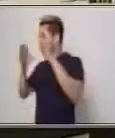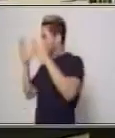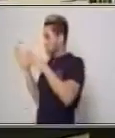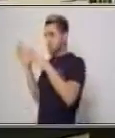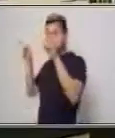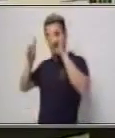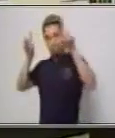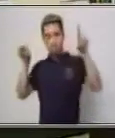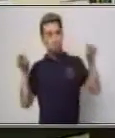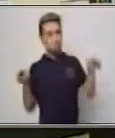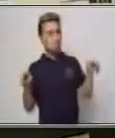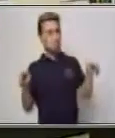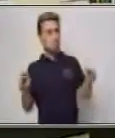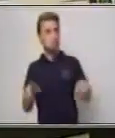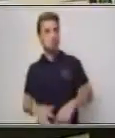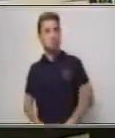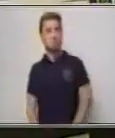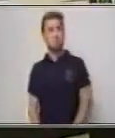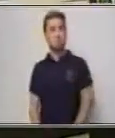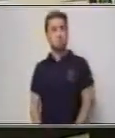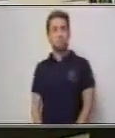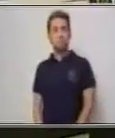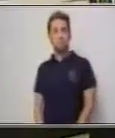cerrar acá.